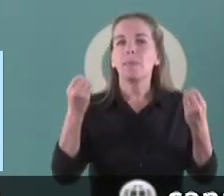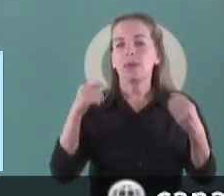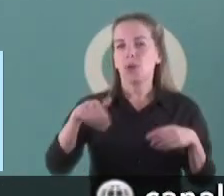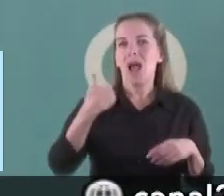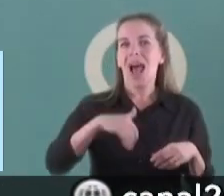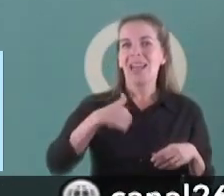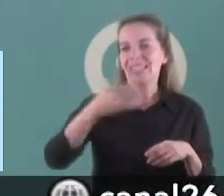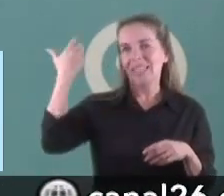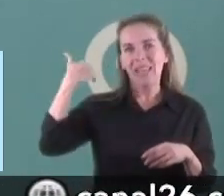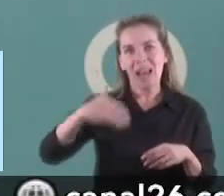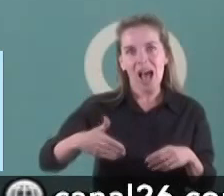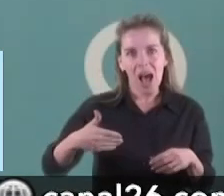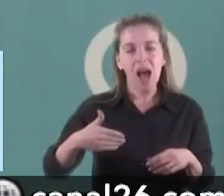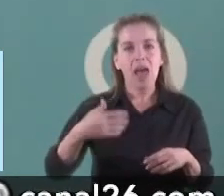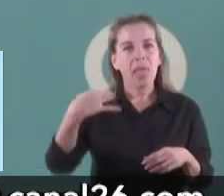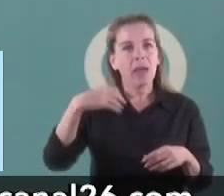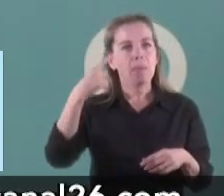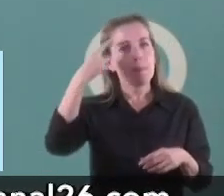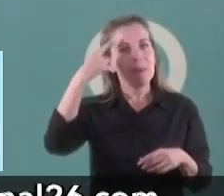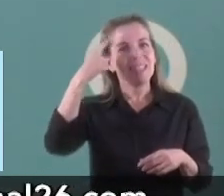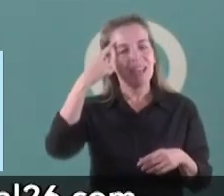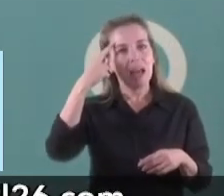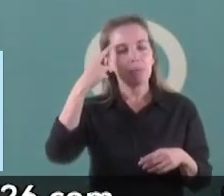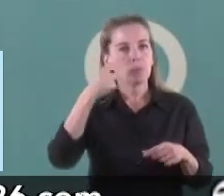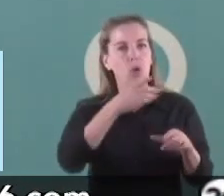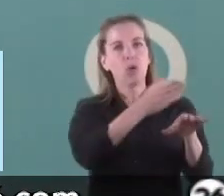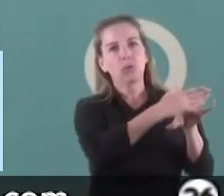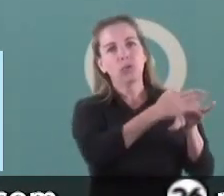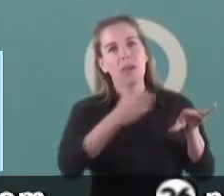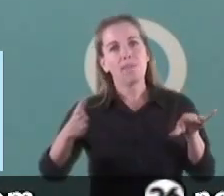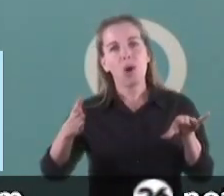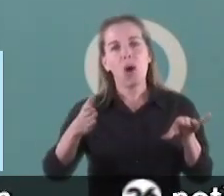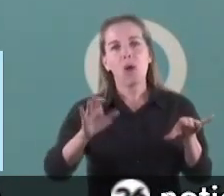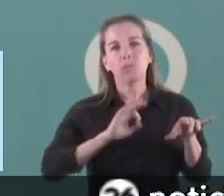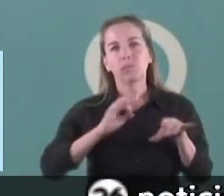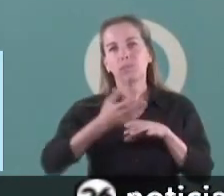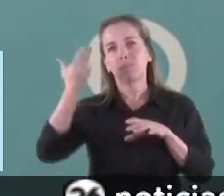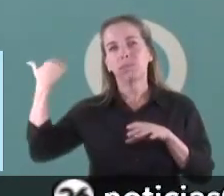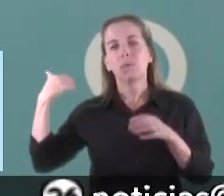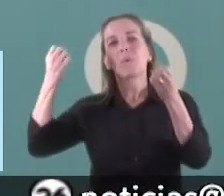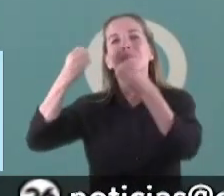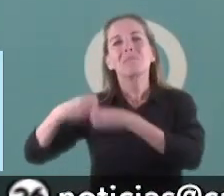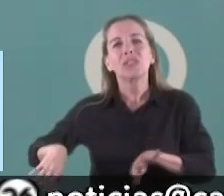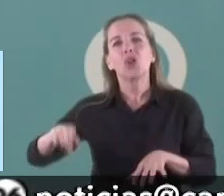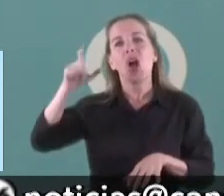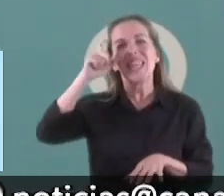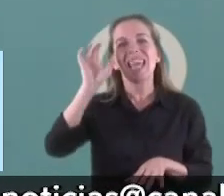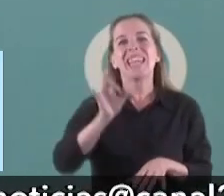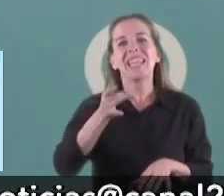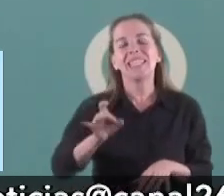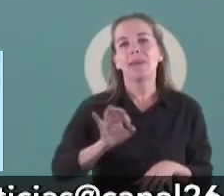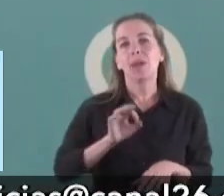tiene que tratar de analizar la historia completa y la historia completa empieza el 10 de diciembre del 2019